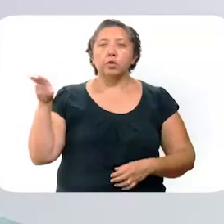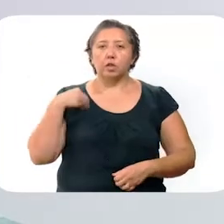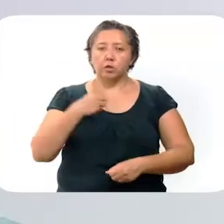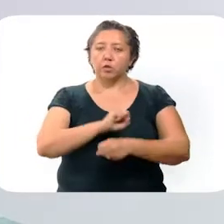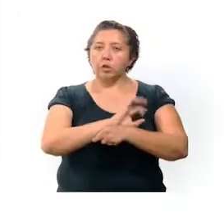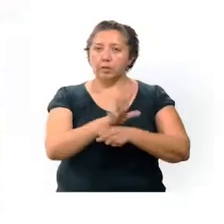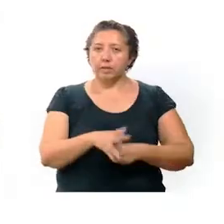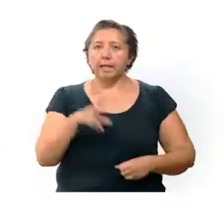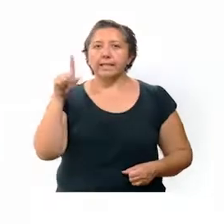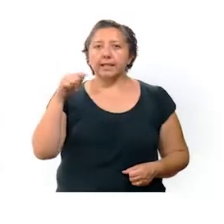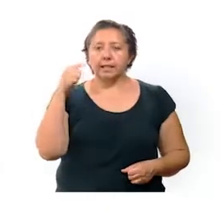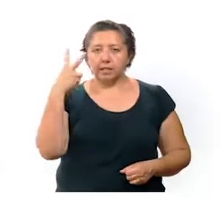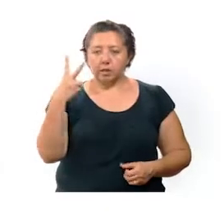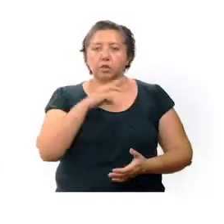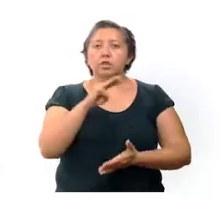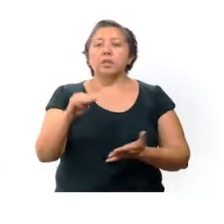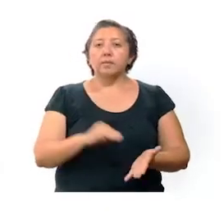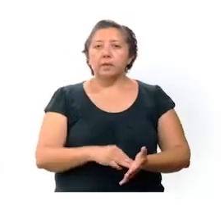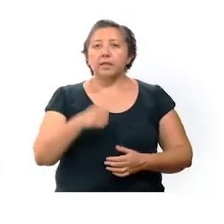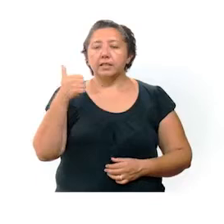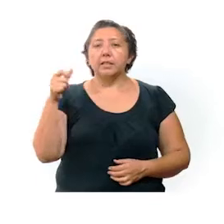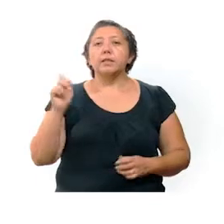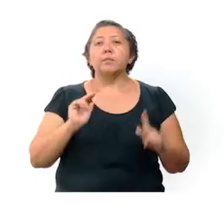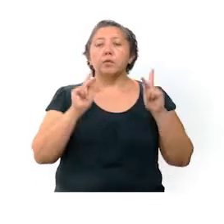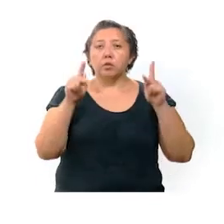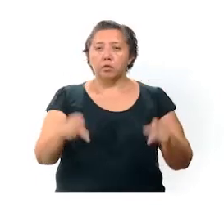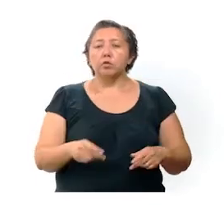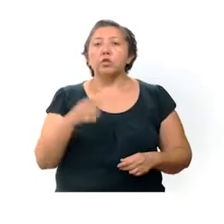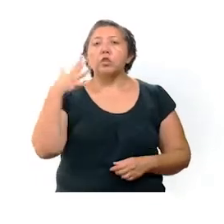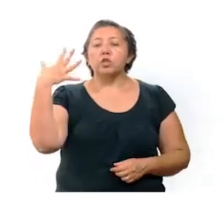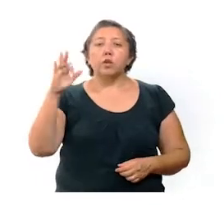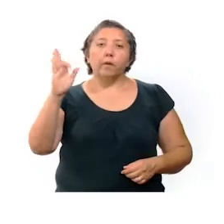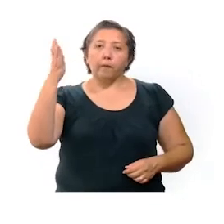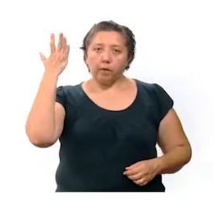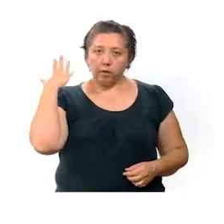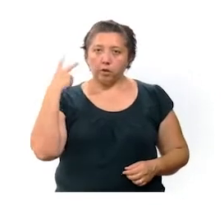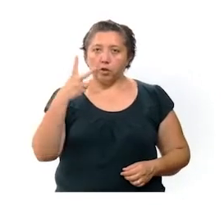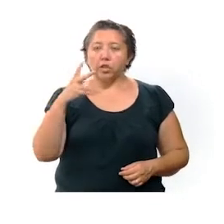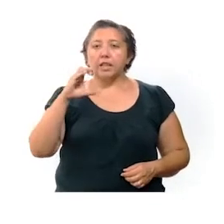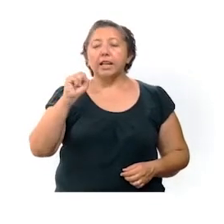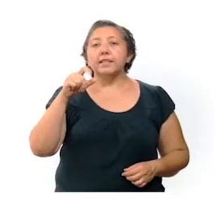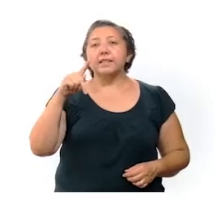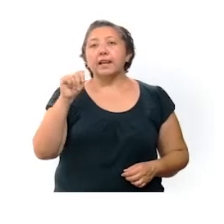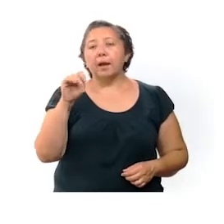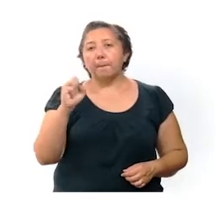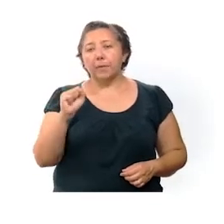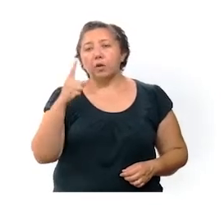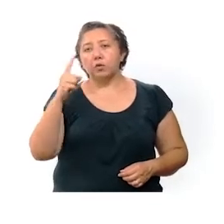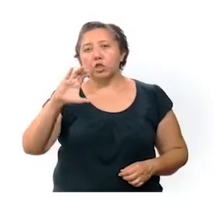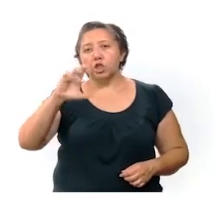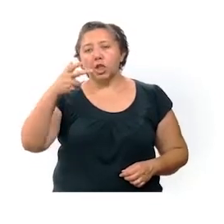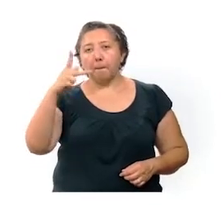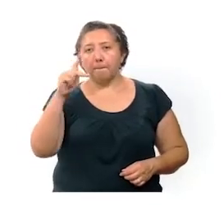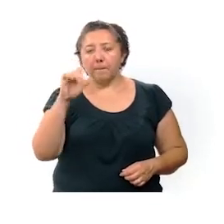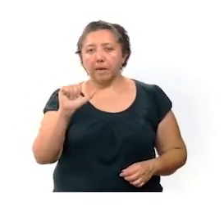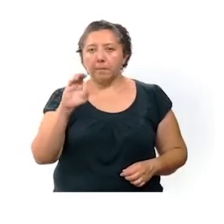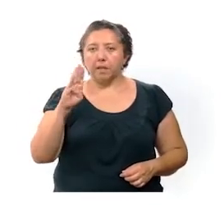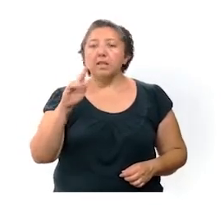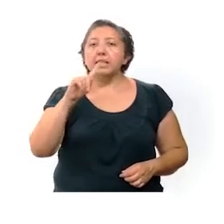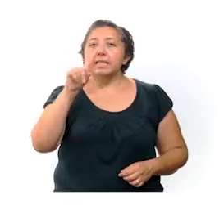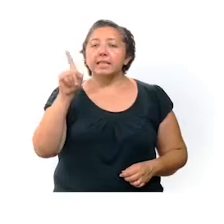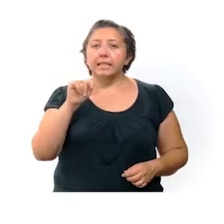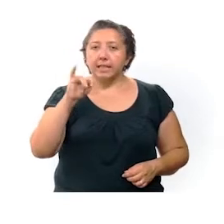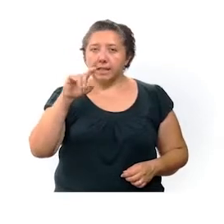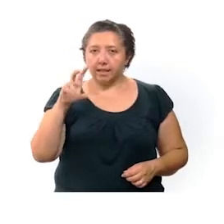de coronavirus, 72 en Mérida, 6 en Progreso, 5 foráneos, 2 en Cansacap y 1 en Chapap, Tzam,